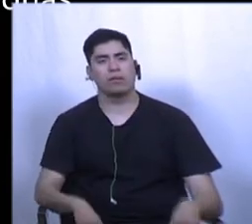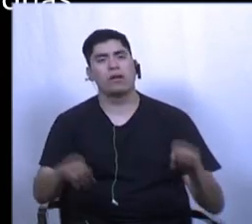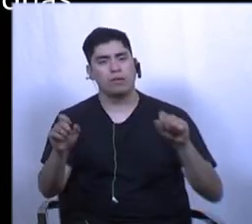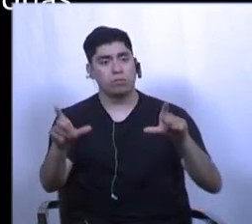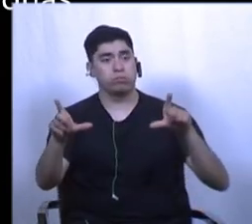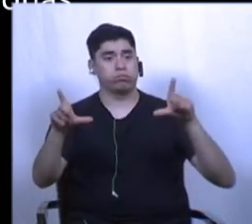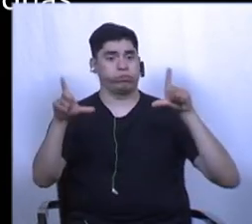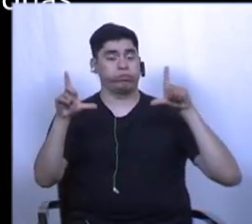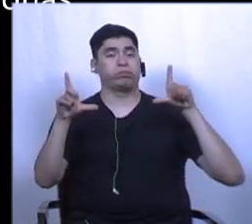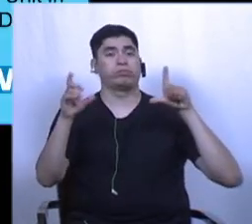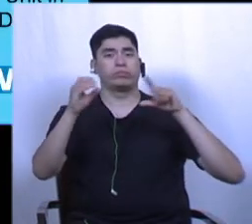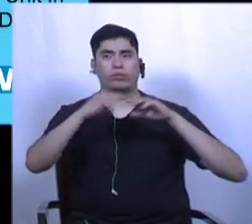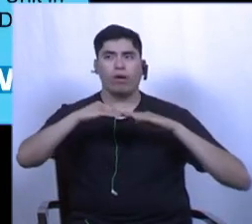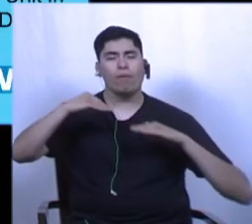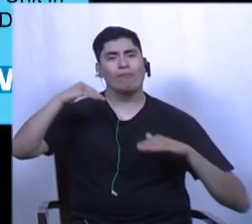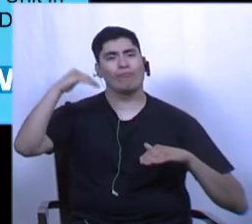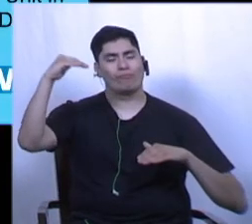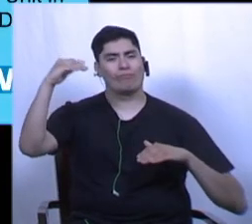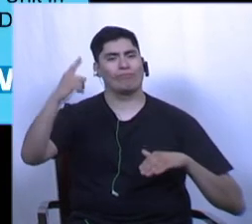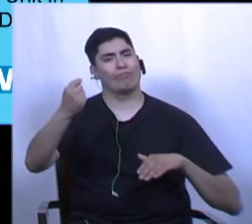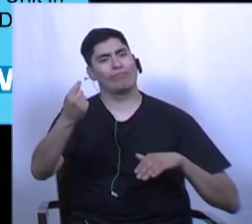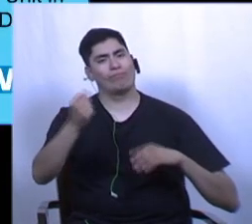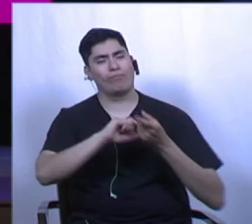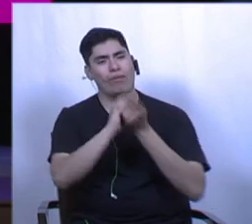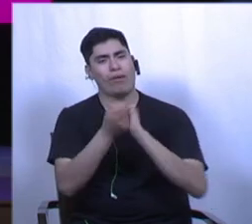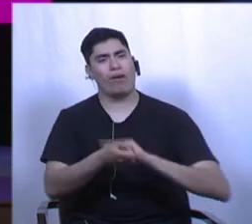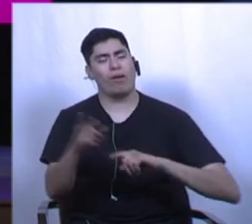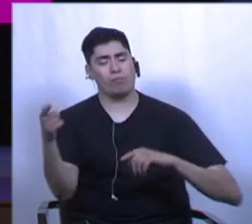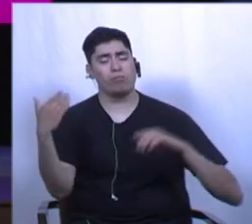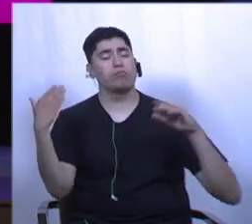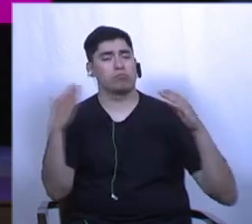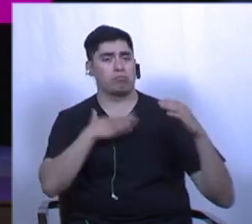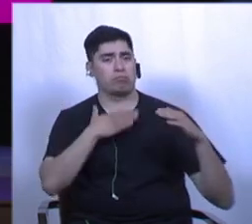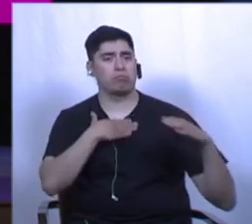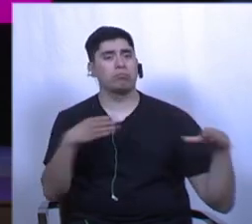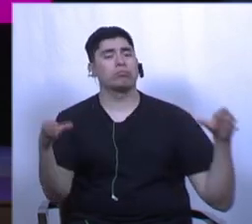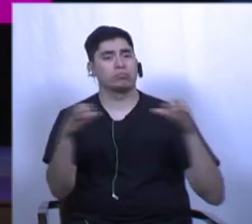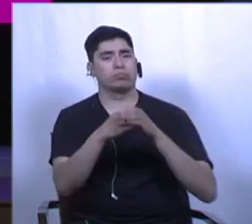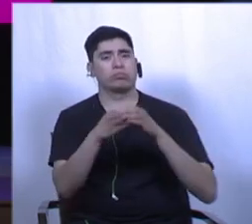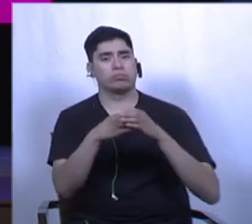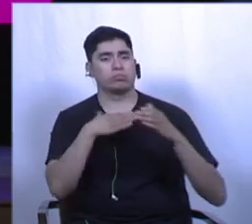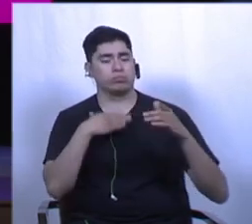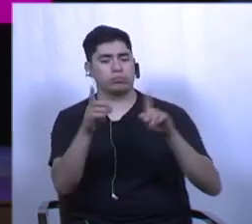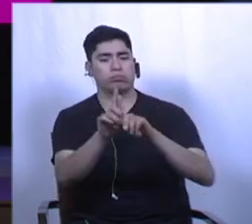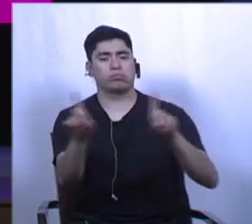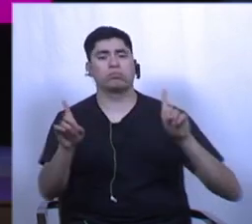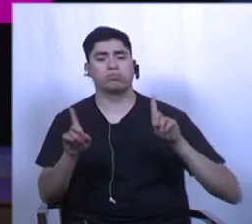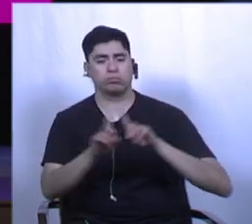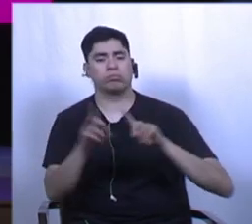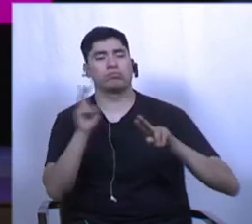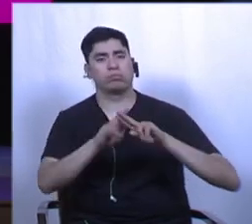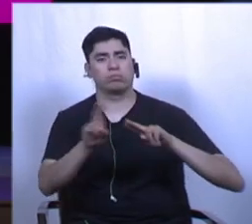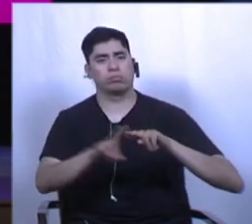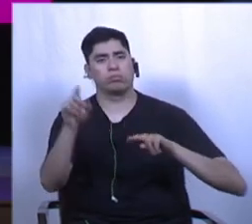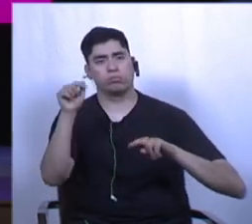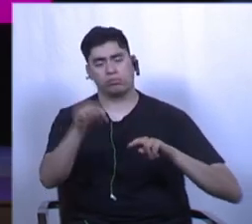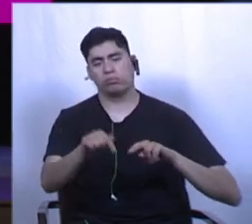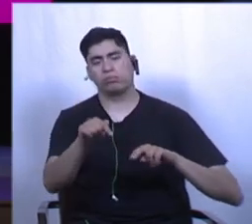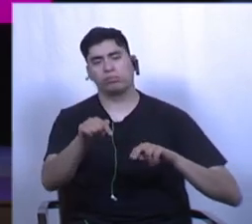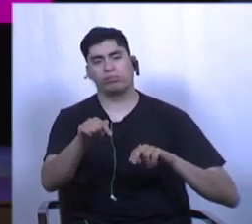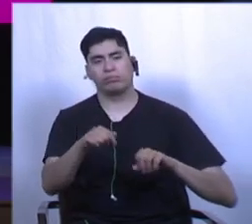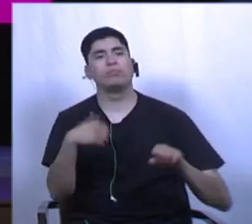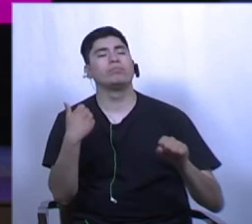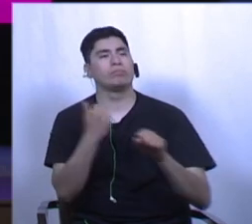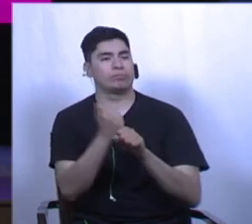efecto gigantesco en términos monetarios. Este es mi equipo, ellos todos trabajan en mi laboratorio y que me han ayudado en este experimento. Así que muchas gracias.